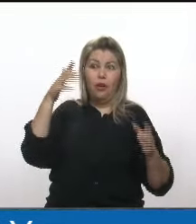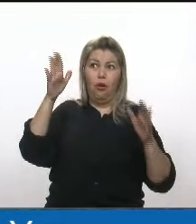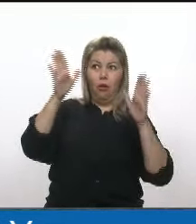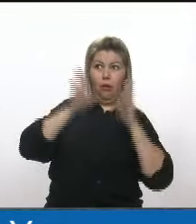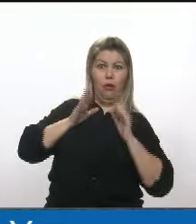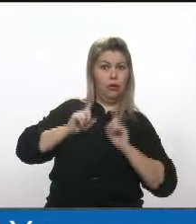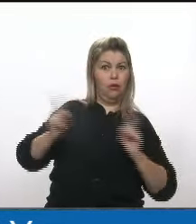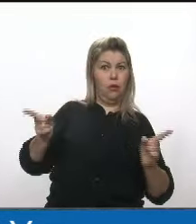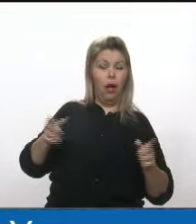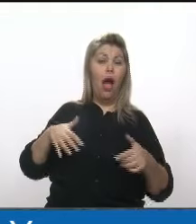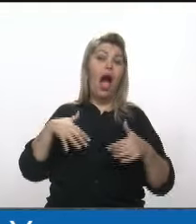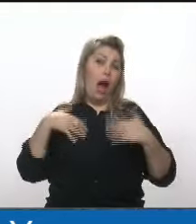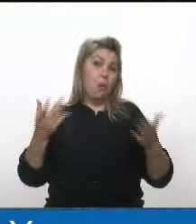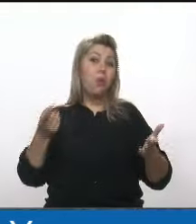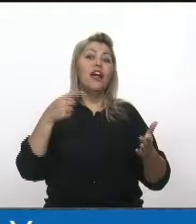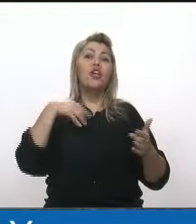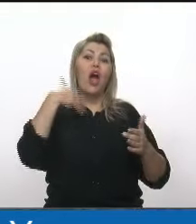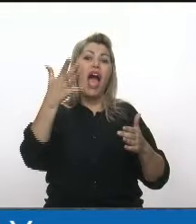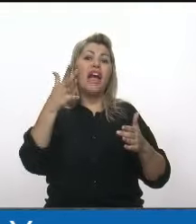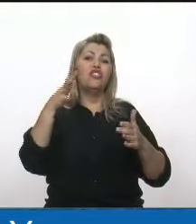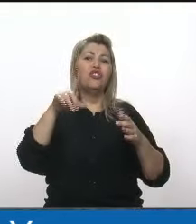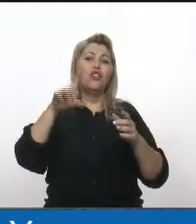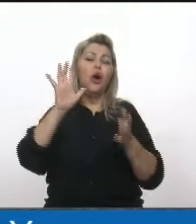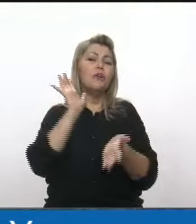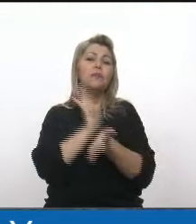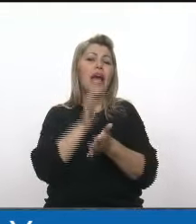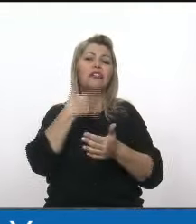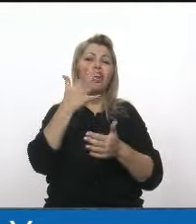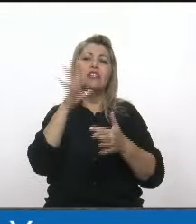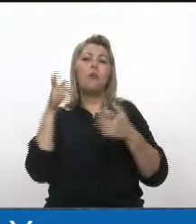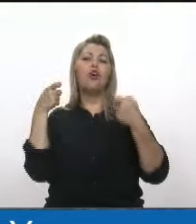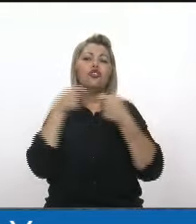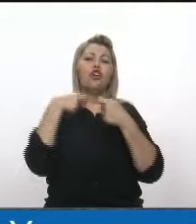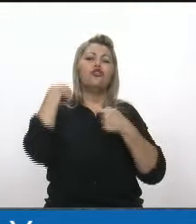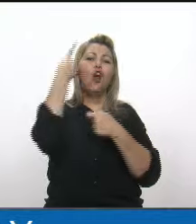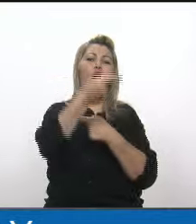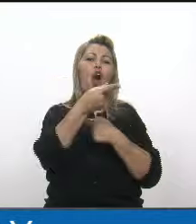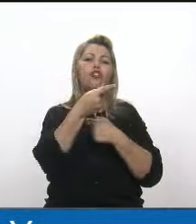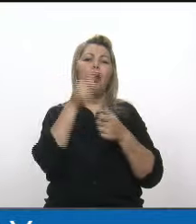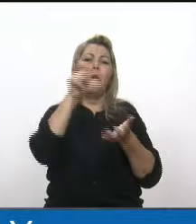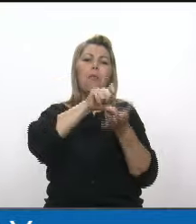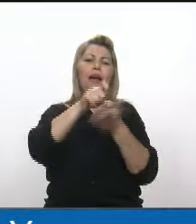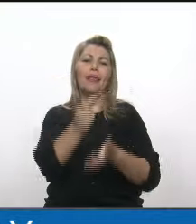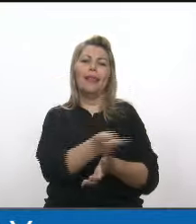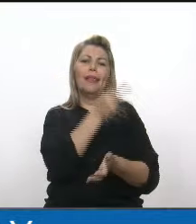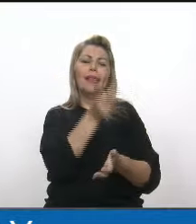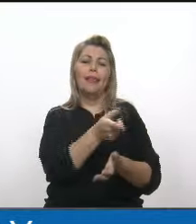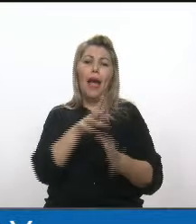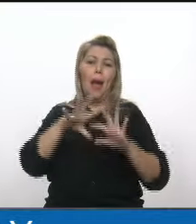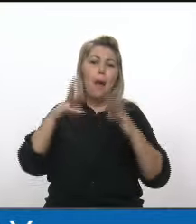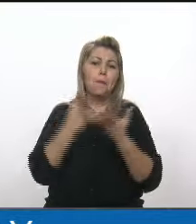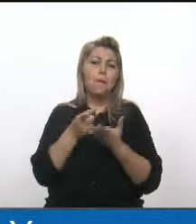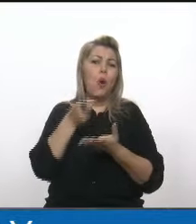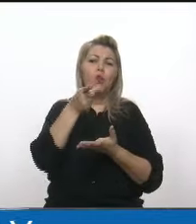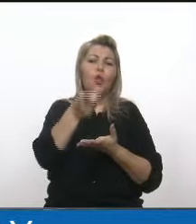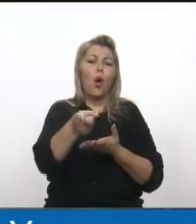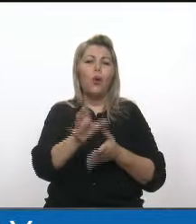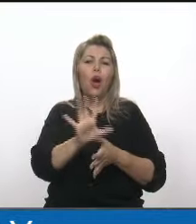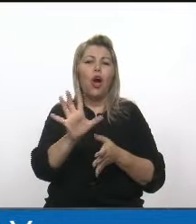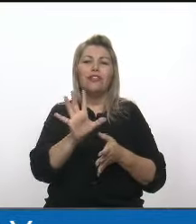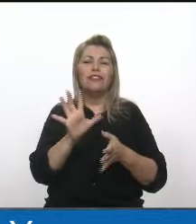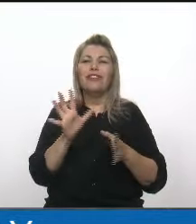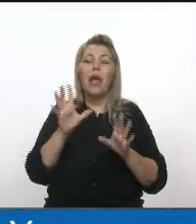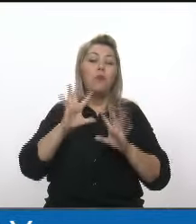entonces alíate con el patrio trasero del mundo La vida es así el el mundo no es como vos querés que sea para tomar las decisiones que te vienen